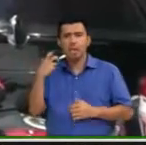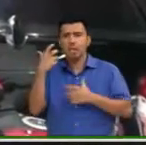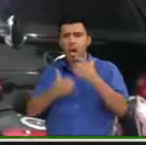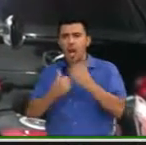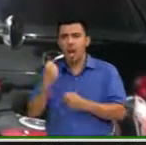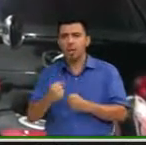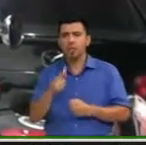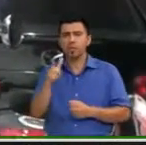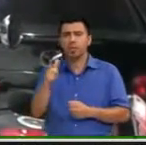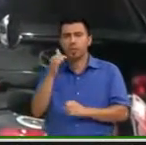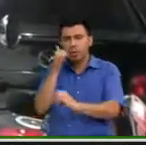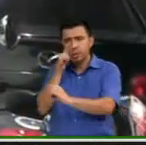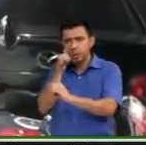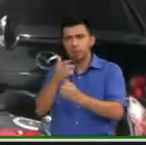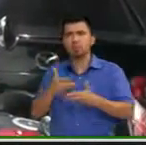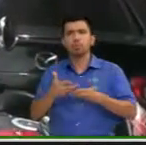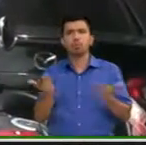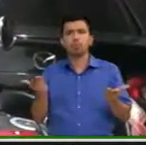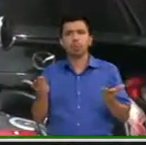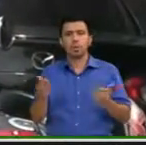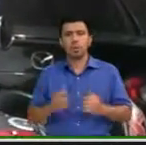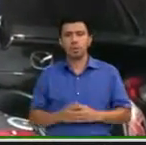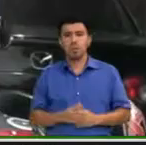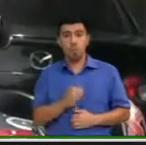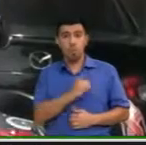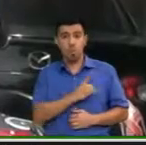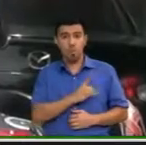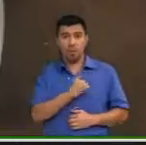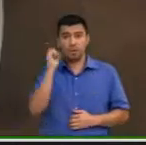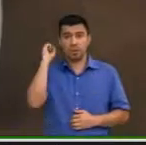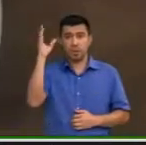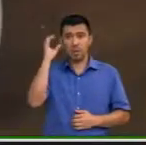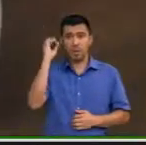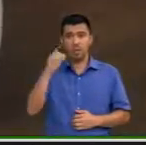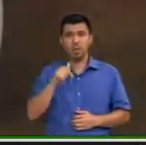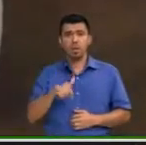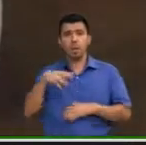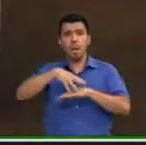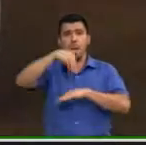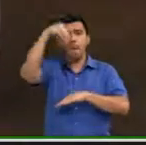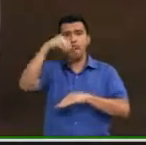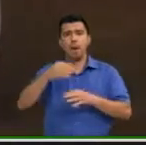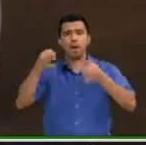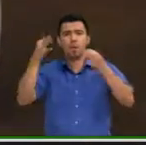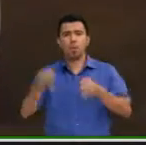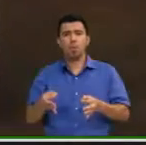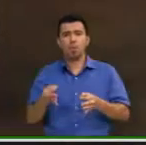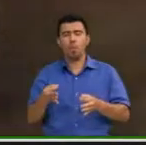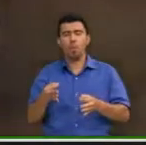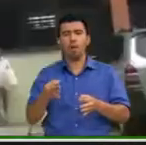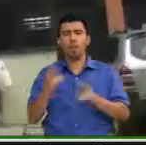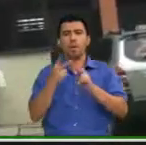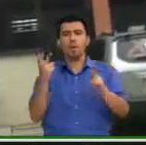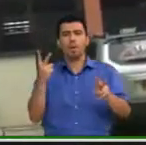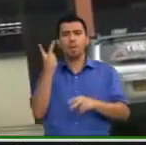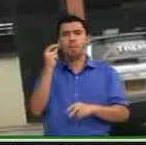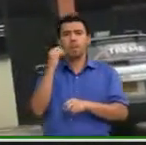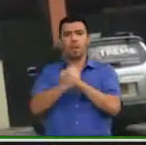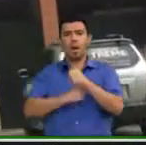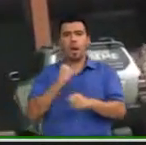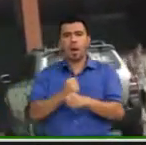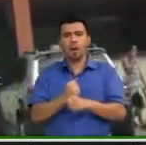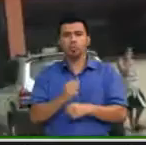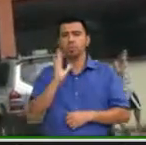pasado mes de marzo la universidad industrial de santander con sede en málaga cumplió 20 años de existencia acá en la provincia de garcía rovira